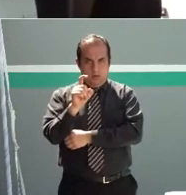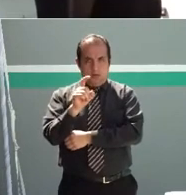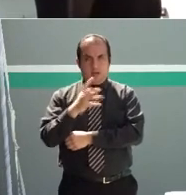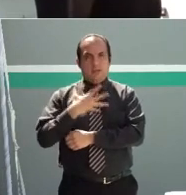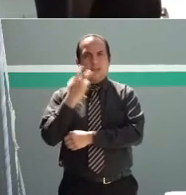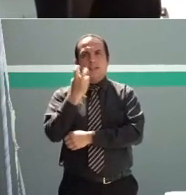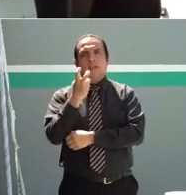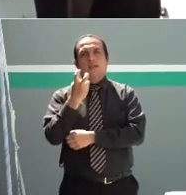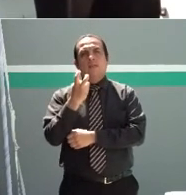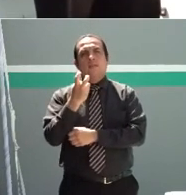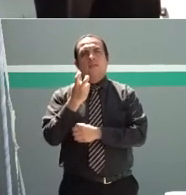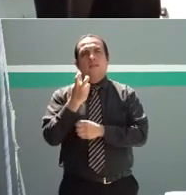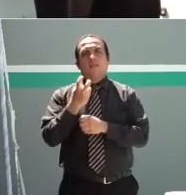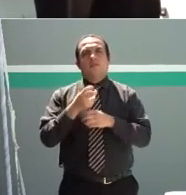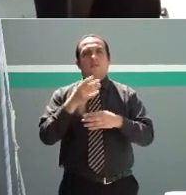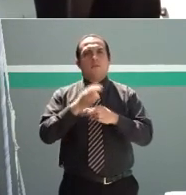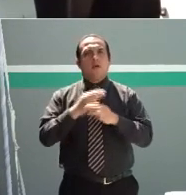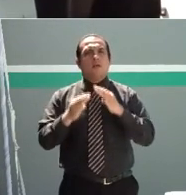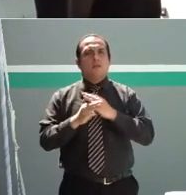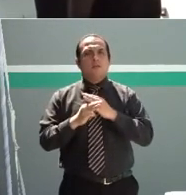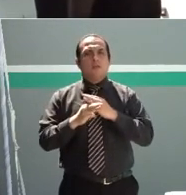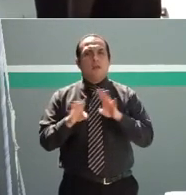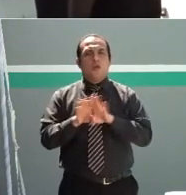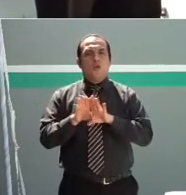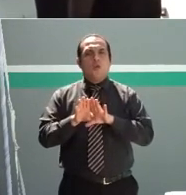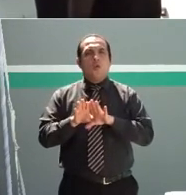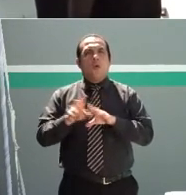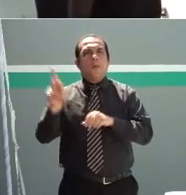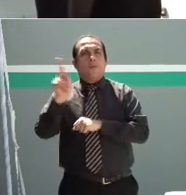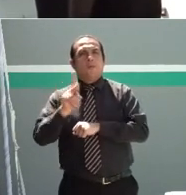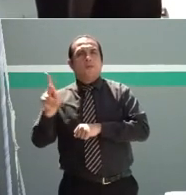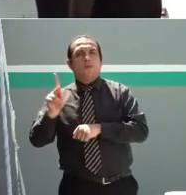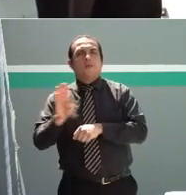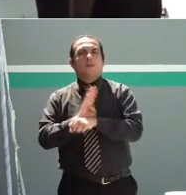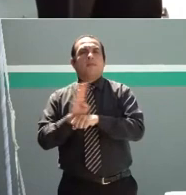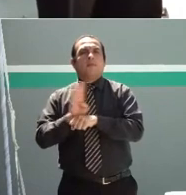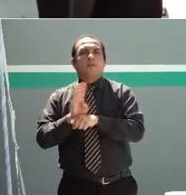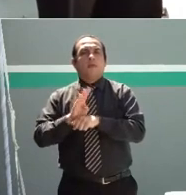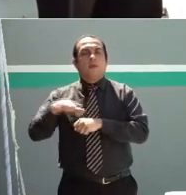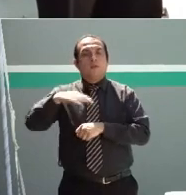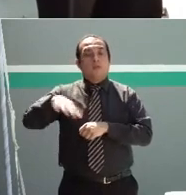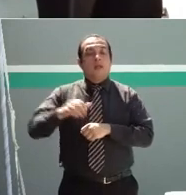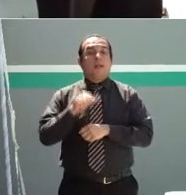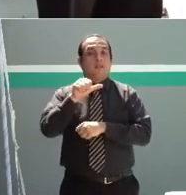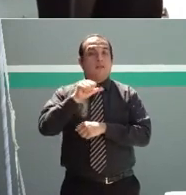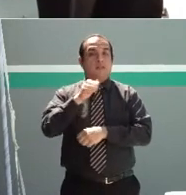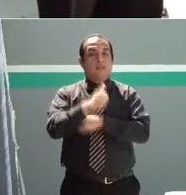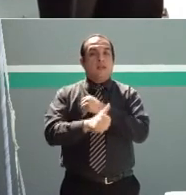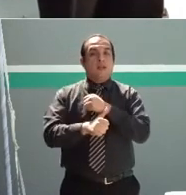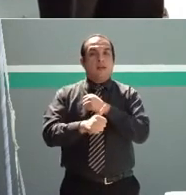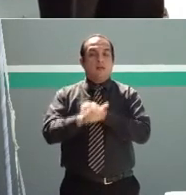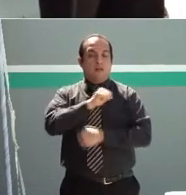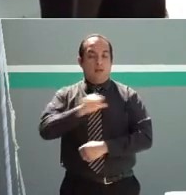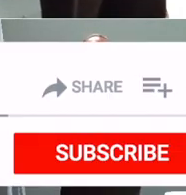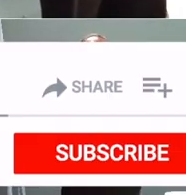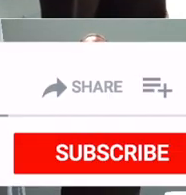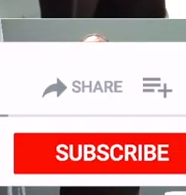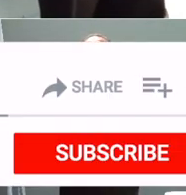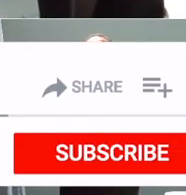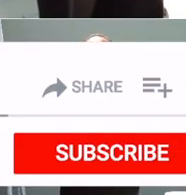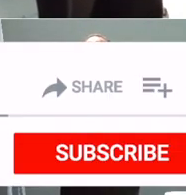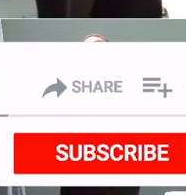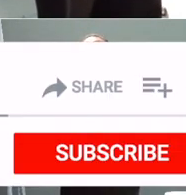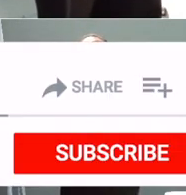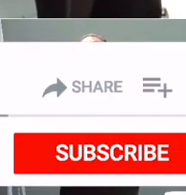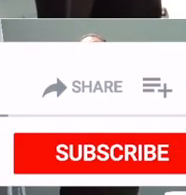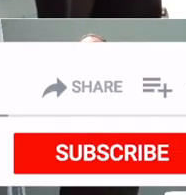de sustancias, ¿a qué población se piensa beneficiar en este mes del agua que usted va a recorrer las 16 alcaldías? Y la segunda, está en